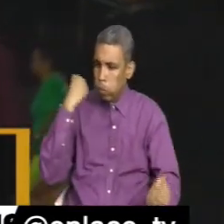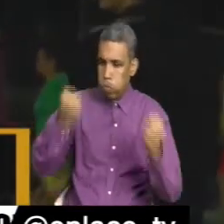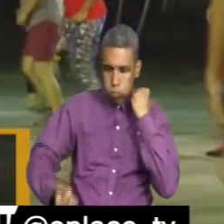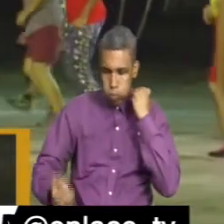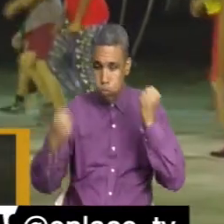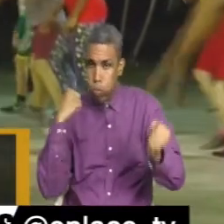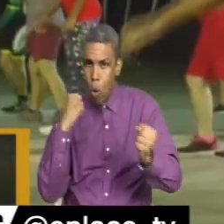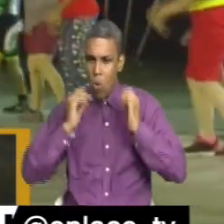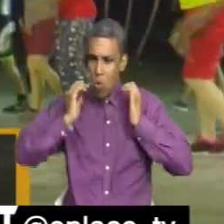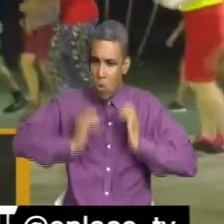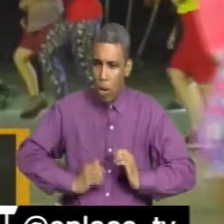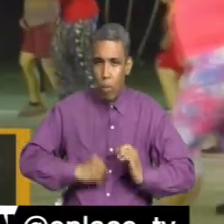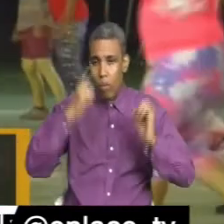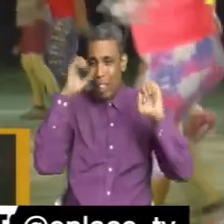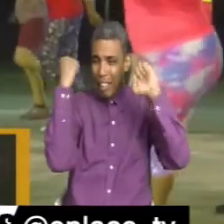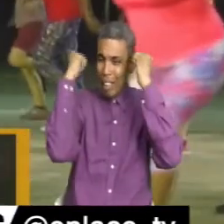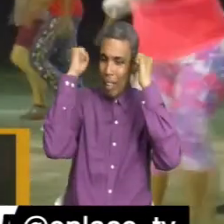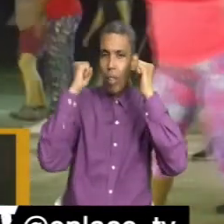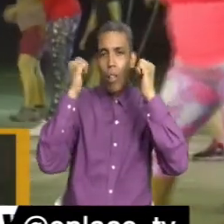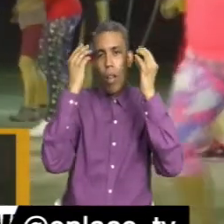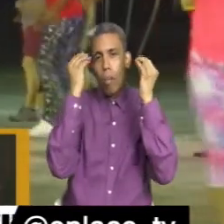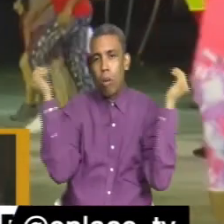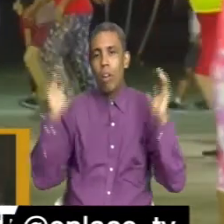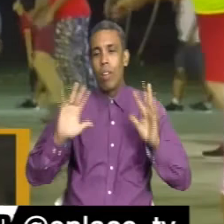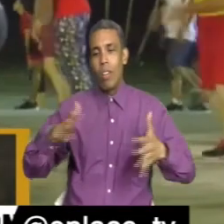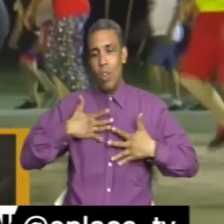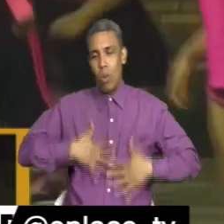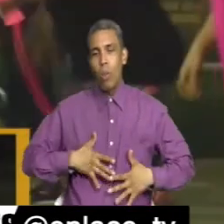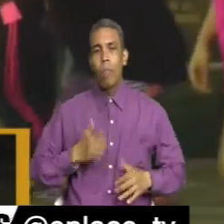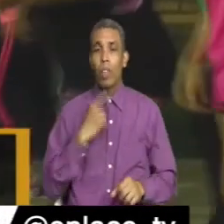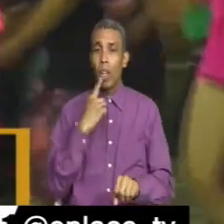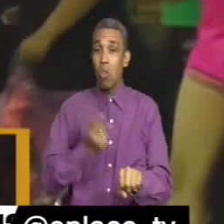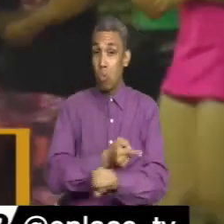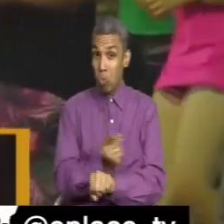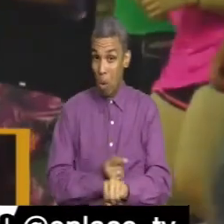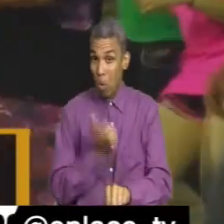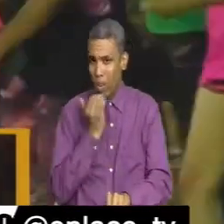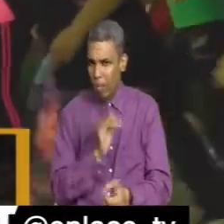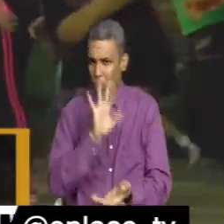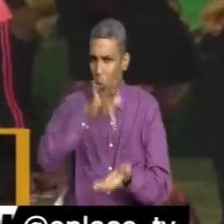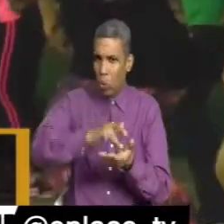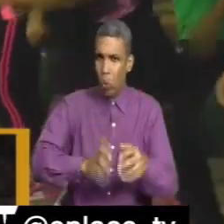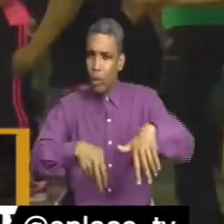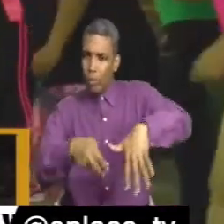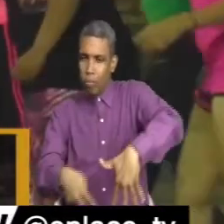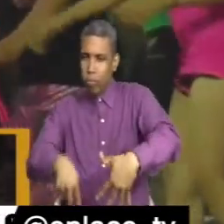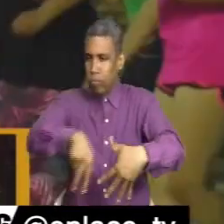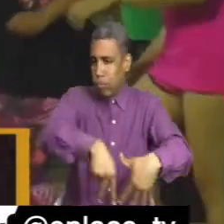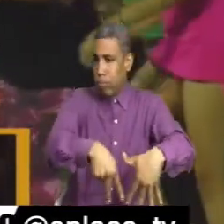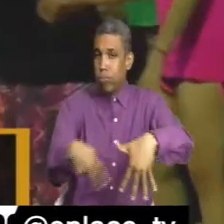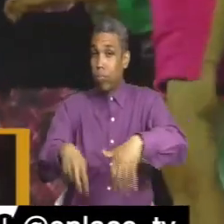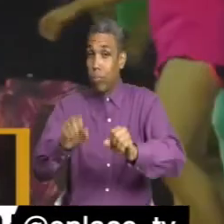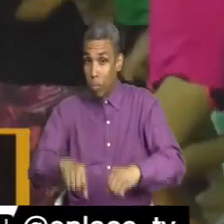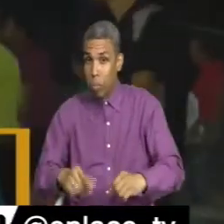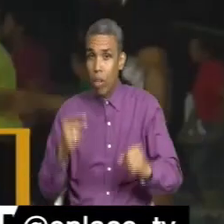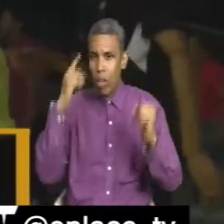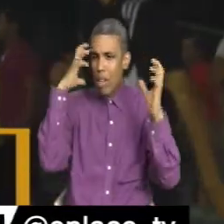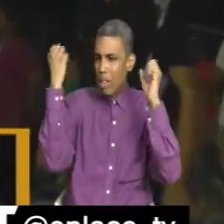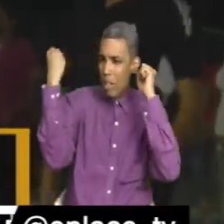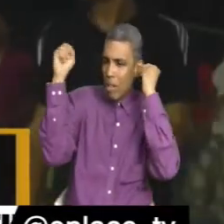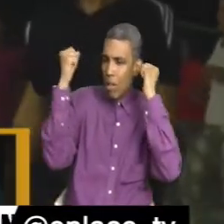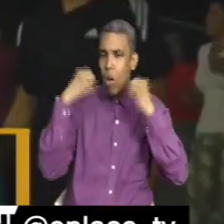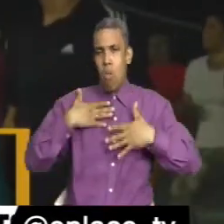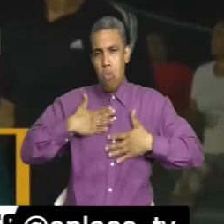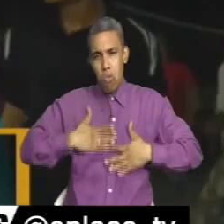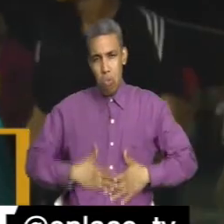cuerpo. Agregó el instructor que hacer aeróbicos una hora diaria sirve para fortalecer, tonificar y bajar esos kilitos de más. Hay de